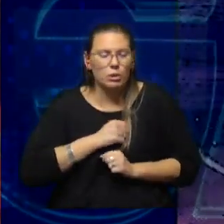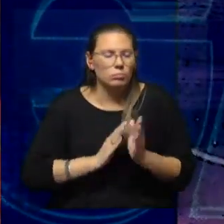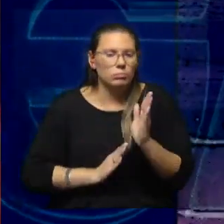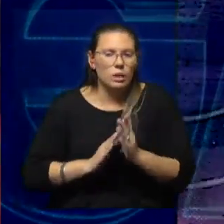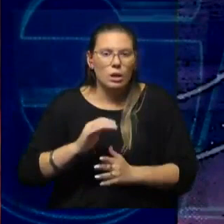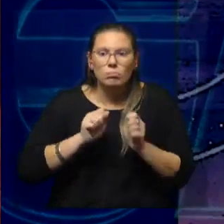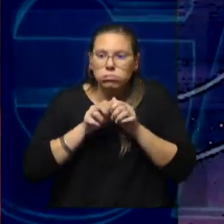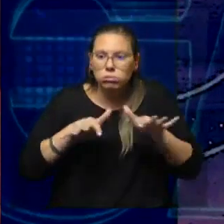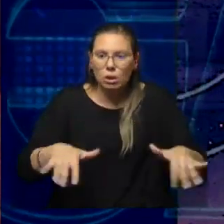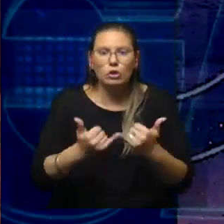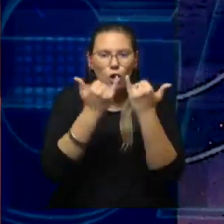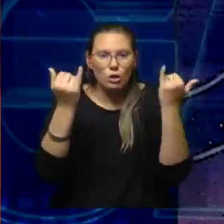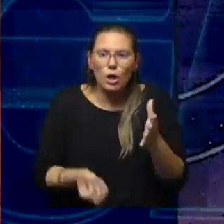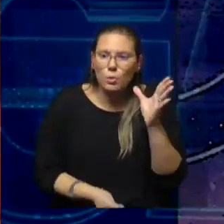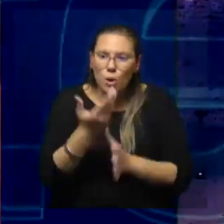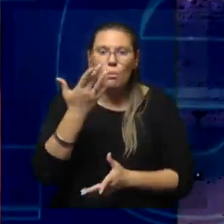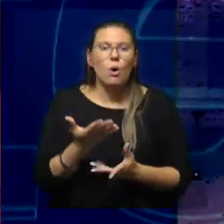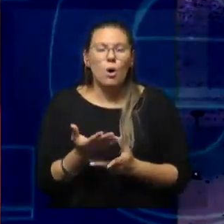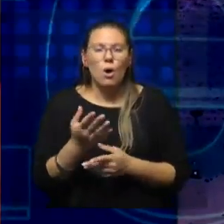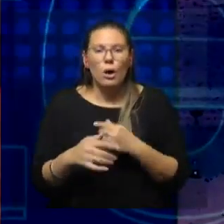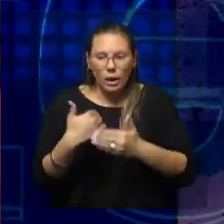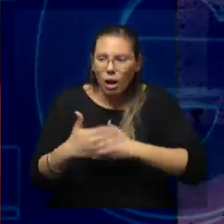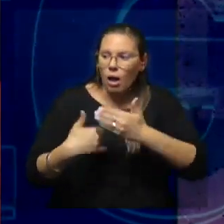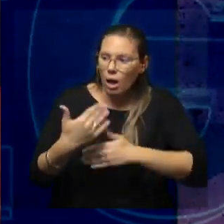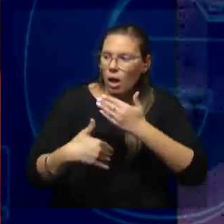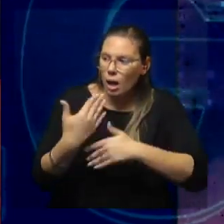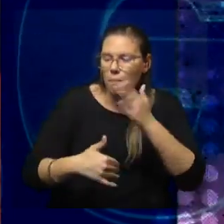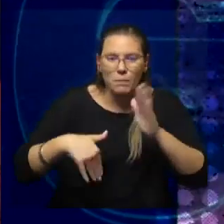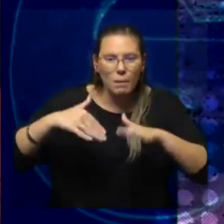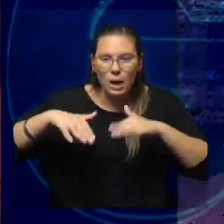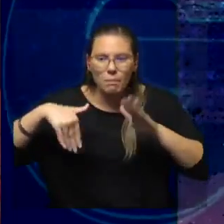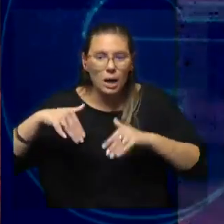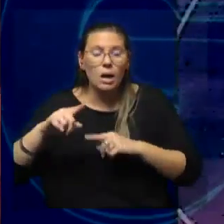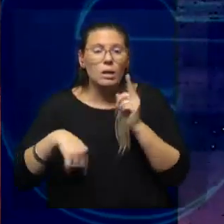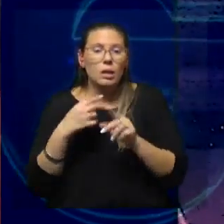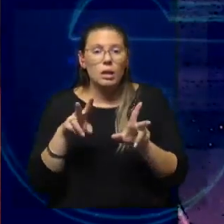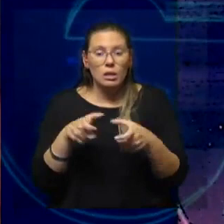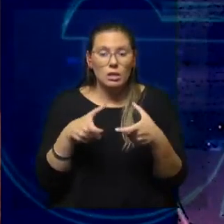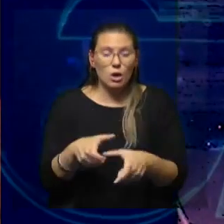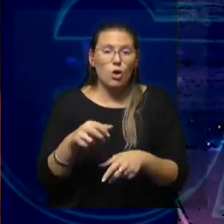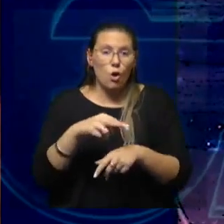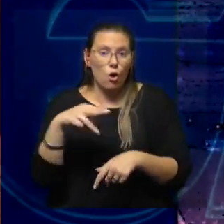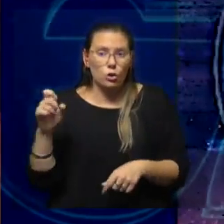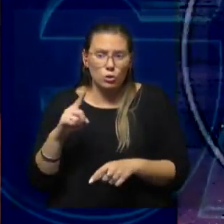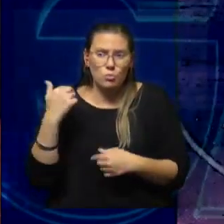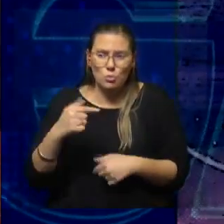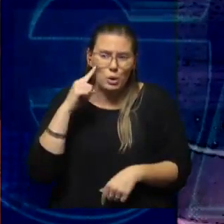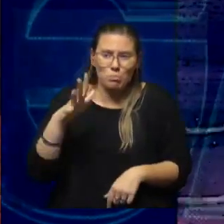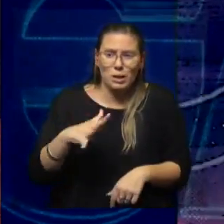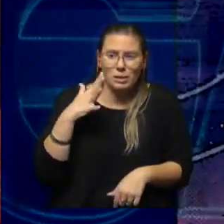todos los días pasaba algo nuevo, todos los días damos un paso adelante. Después con el tema del disco de oro también, nunca nos